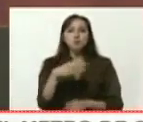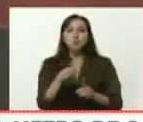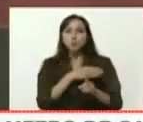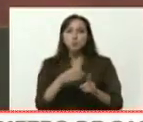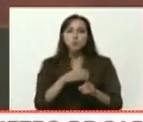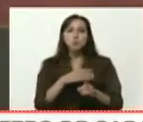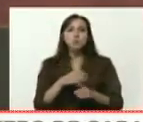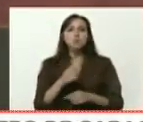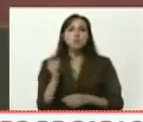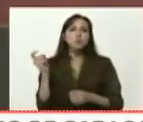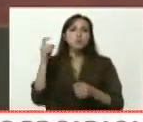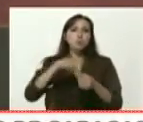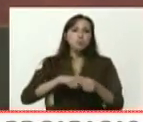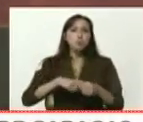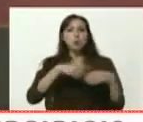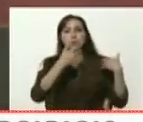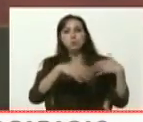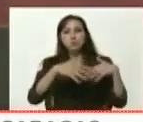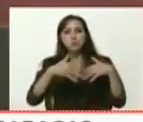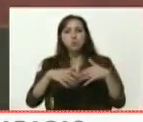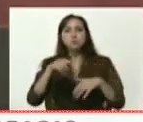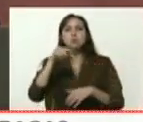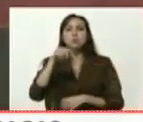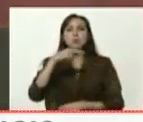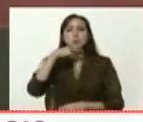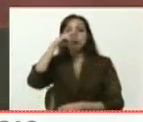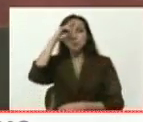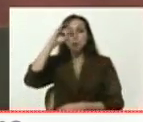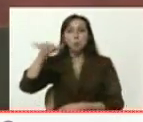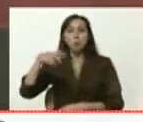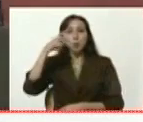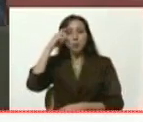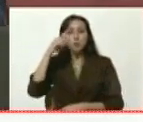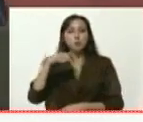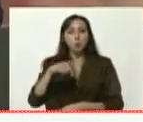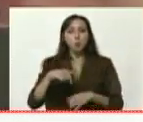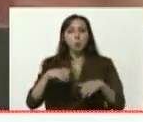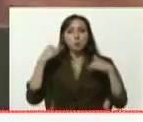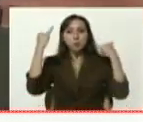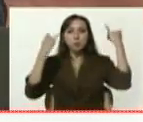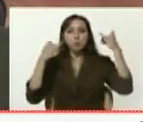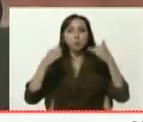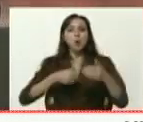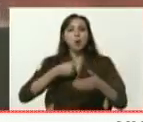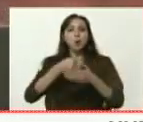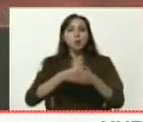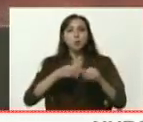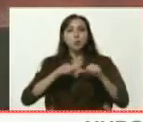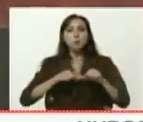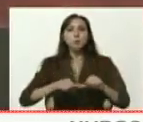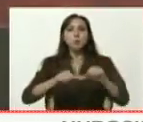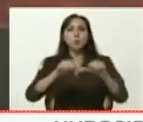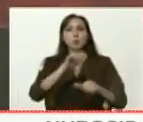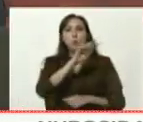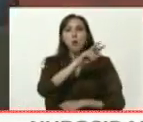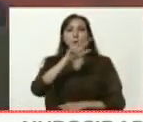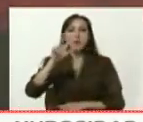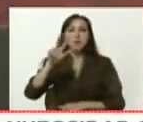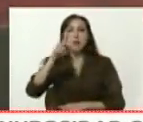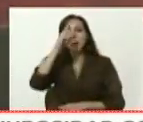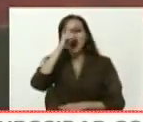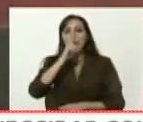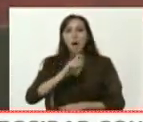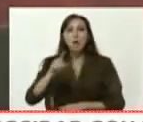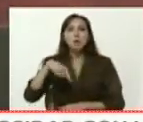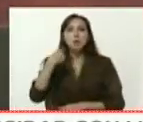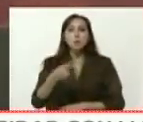el caso particular de Jorge Rodríguez. Hoy se conmemora la lucha que continúa, porque 43 años después, este pueblo, el